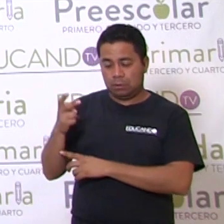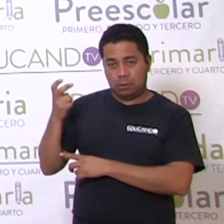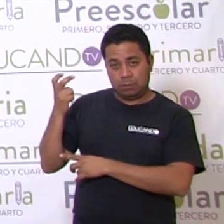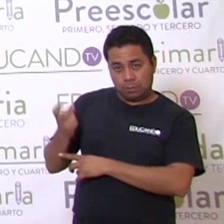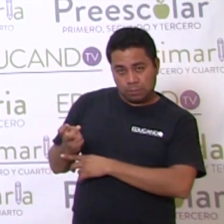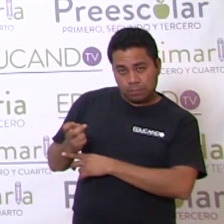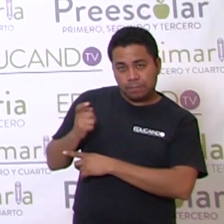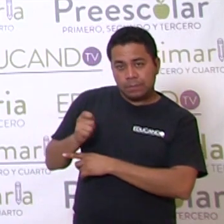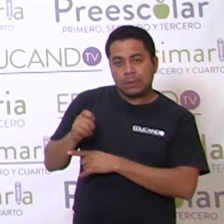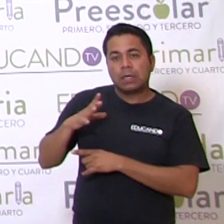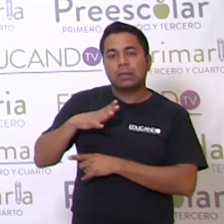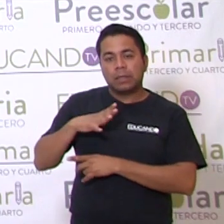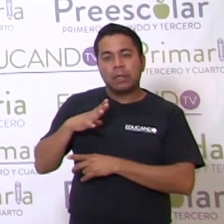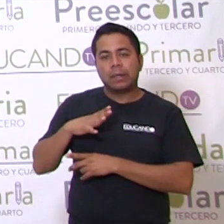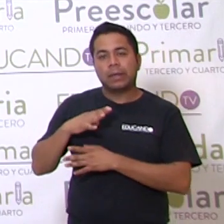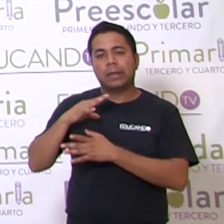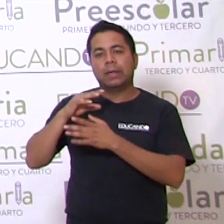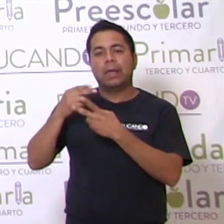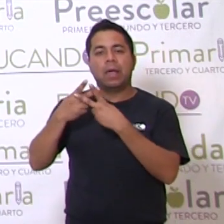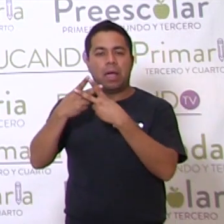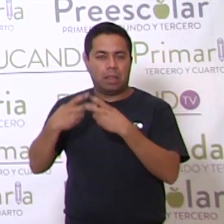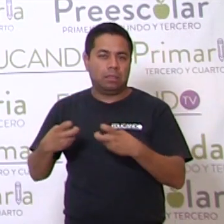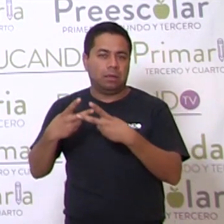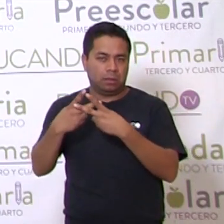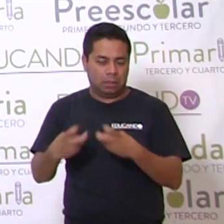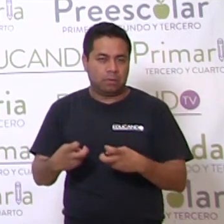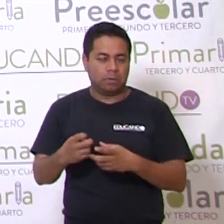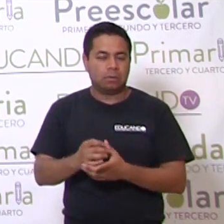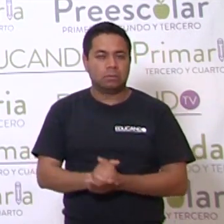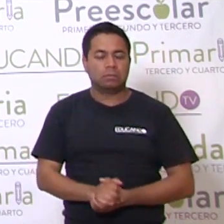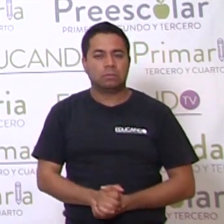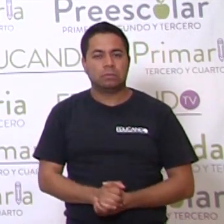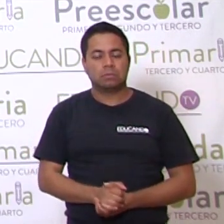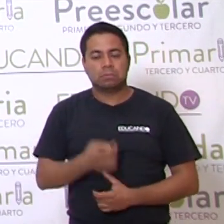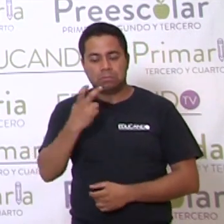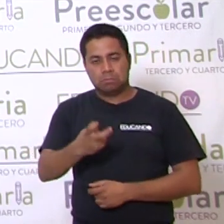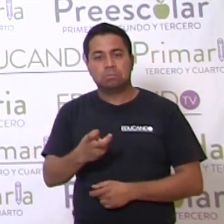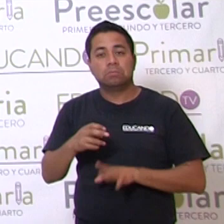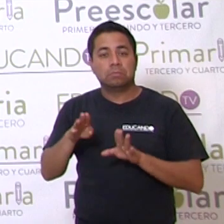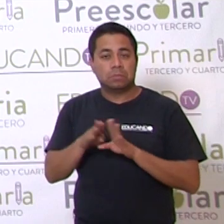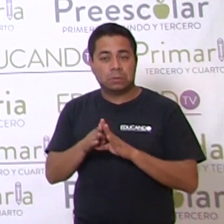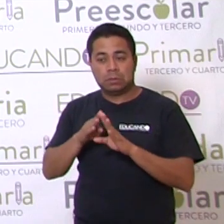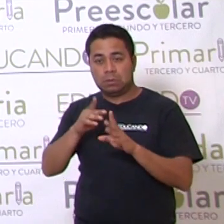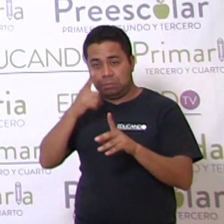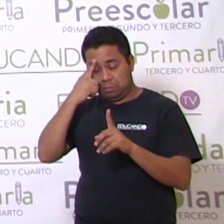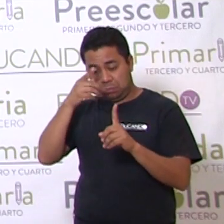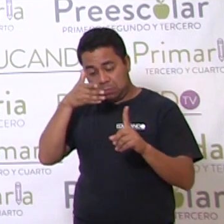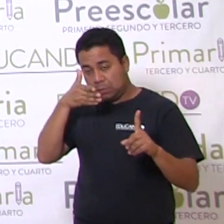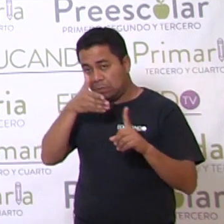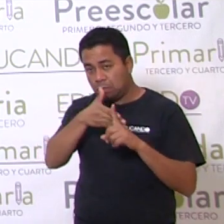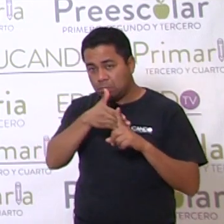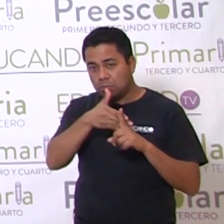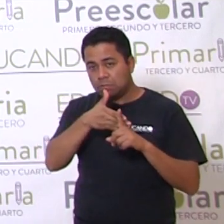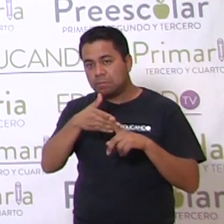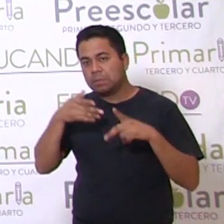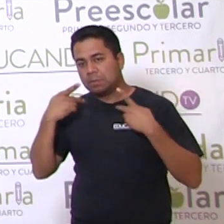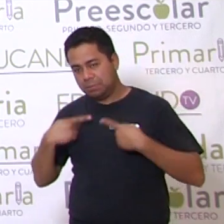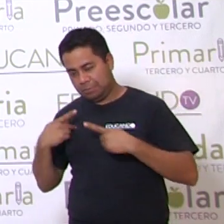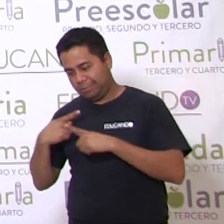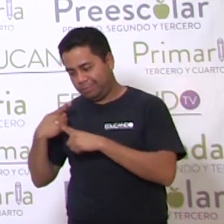es un adjetivo. ¿Bien? Adjetivo que va a hacer referencia al sujeto.